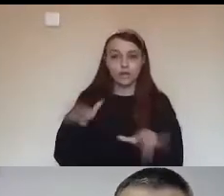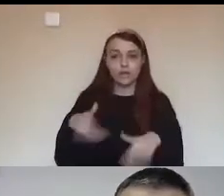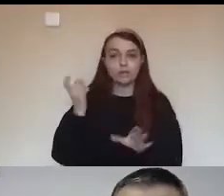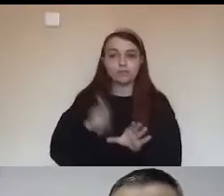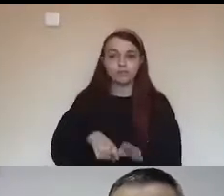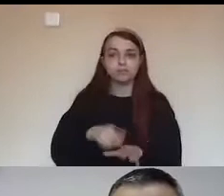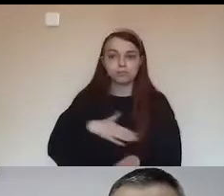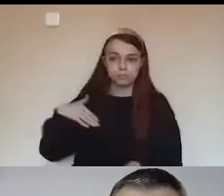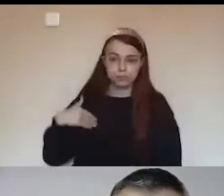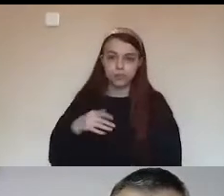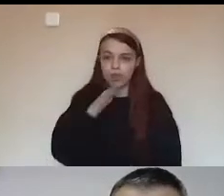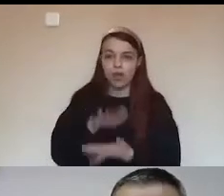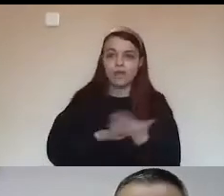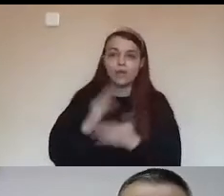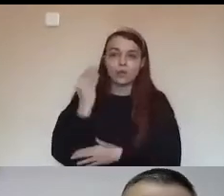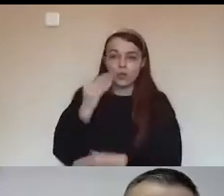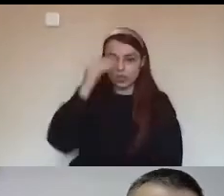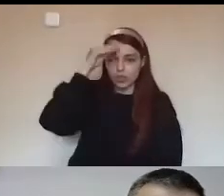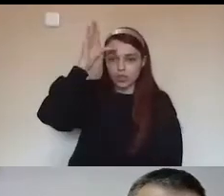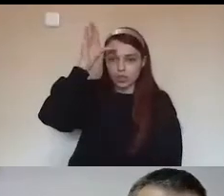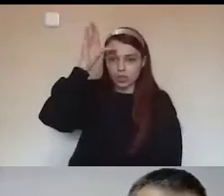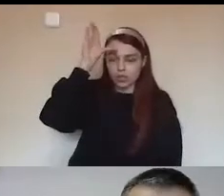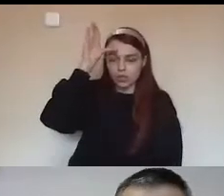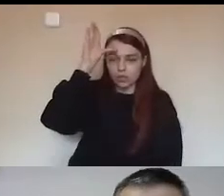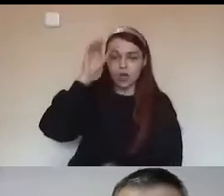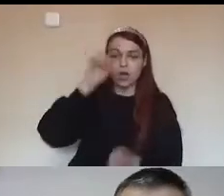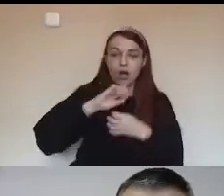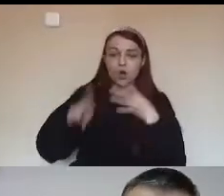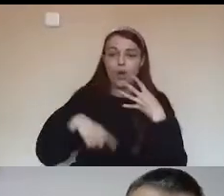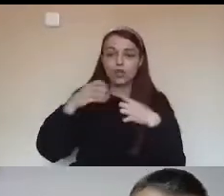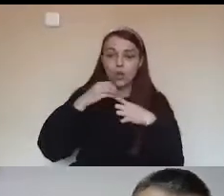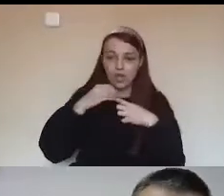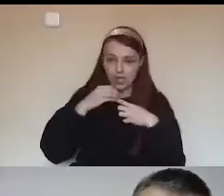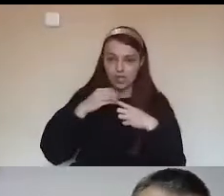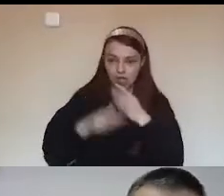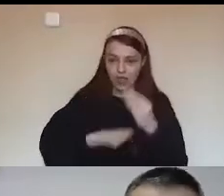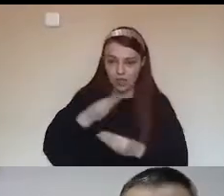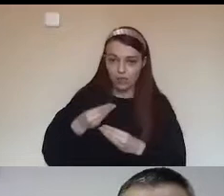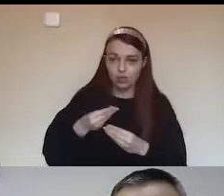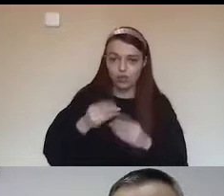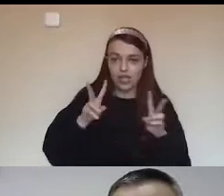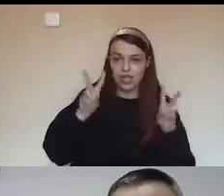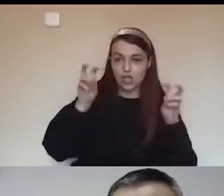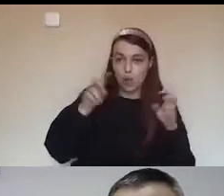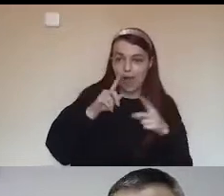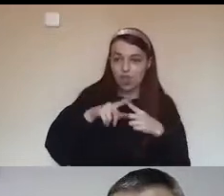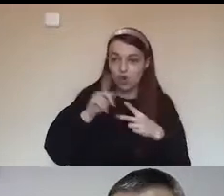Ahora hablamos de monumentos inteligentes, les aplicamos los cuatro ejes de la inteligencia, innovación,